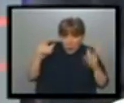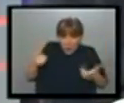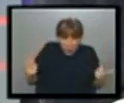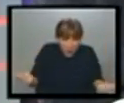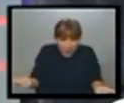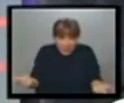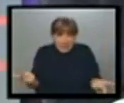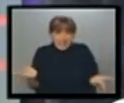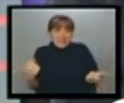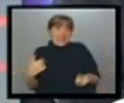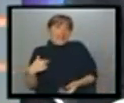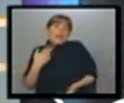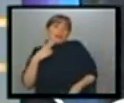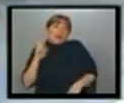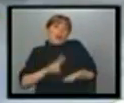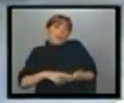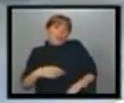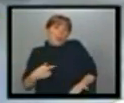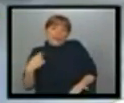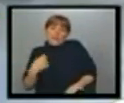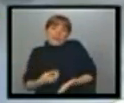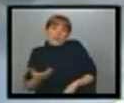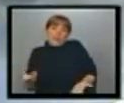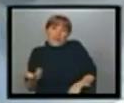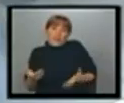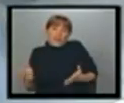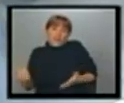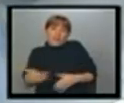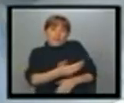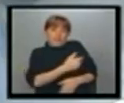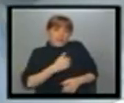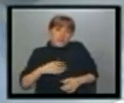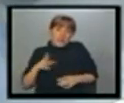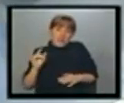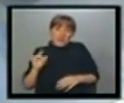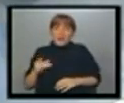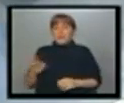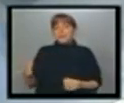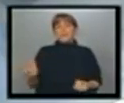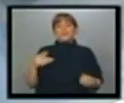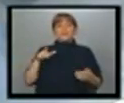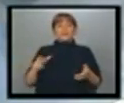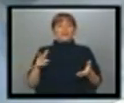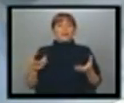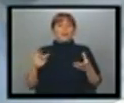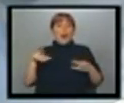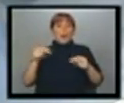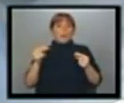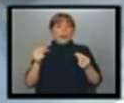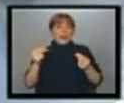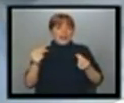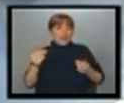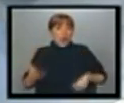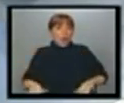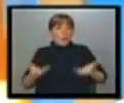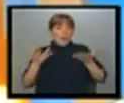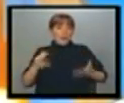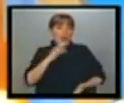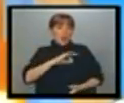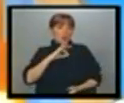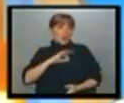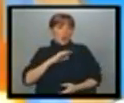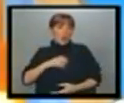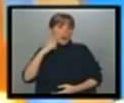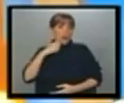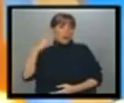en la recaudación. El problema te impacta en todo negativamente. Sí, claro. ¿Cuál es el problema? Que tenés precios nuevos con sueldos viejos. Entonces, el poder adquisitivo, o sea, el salario